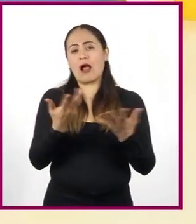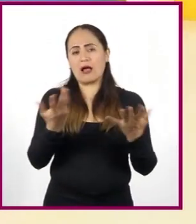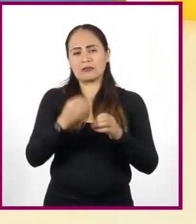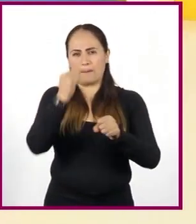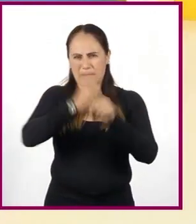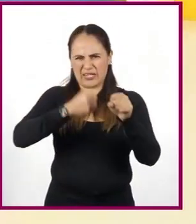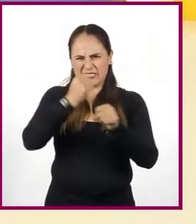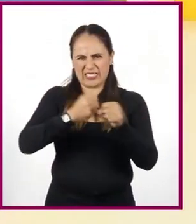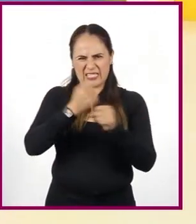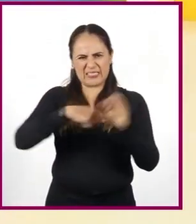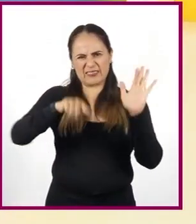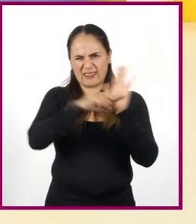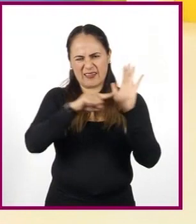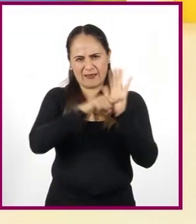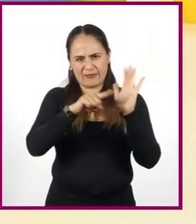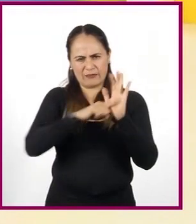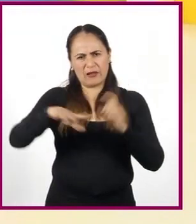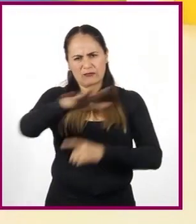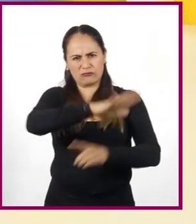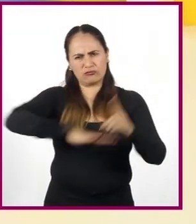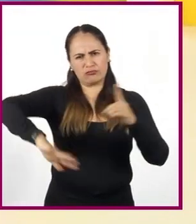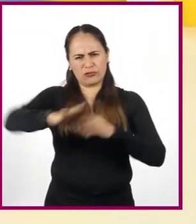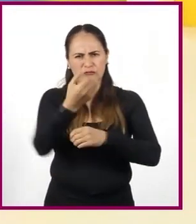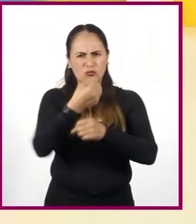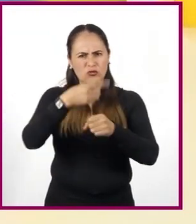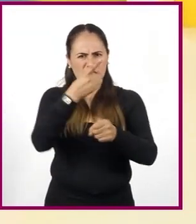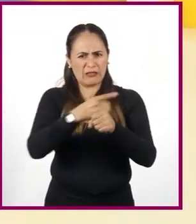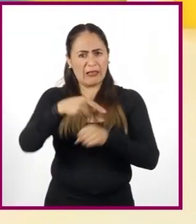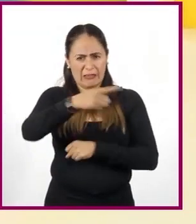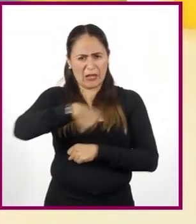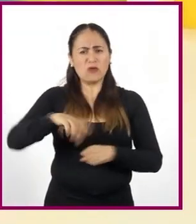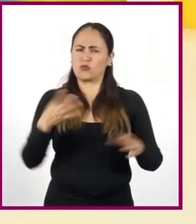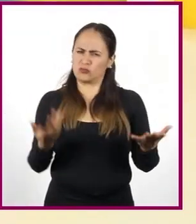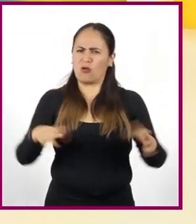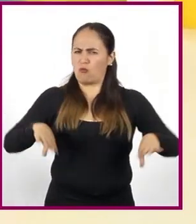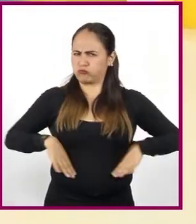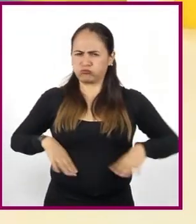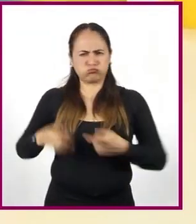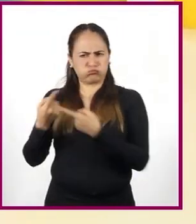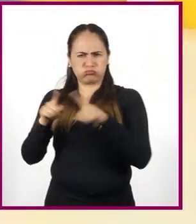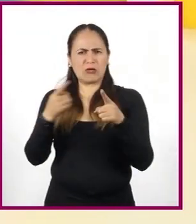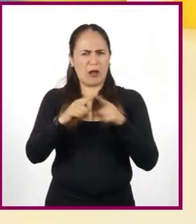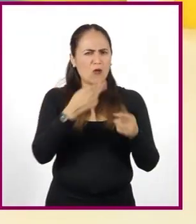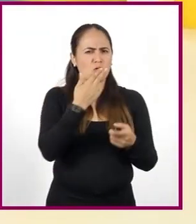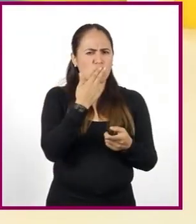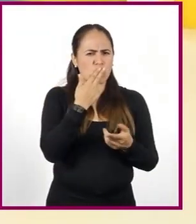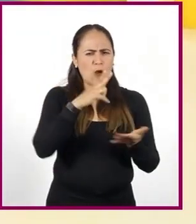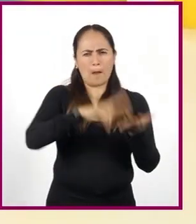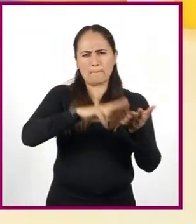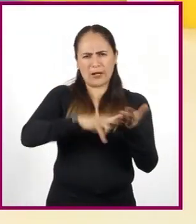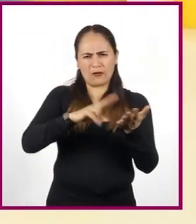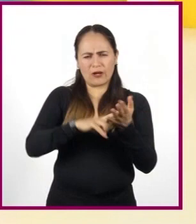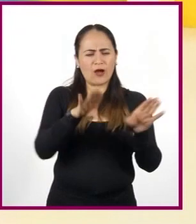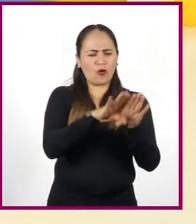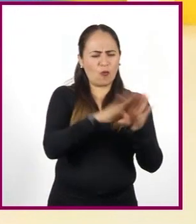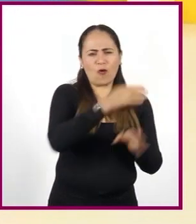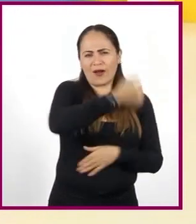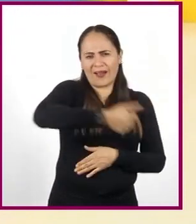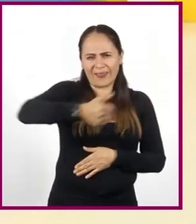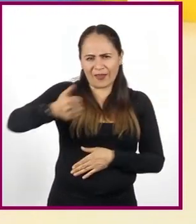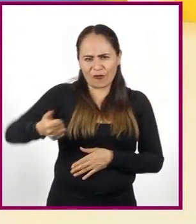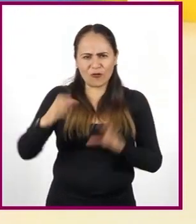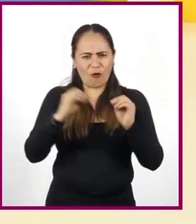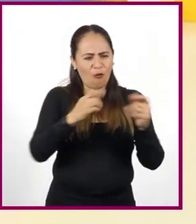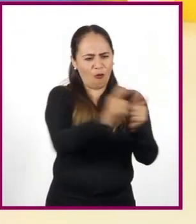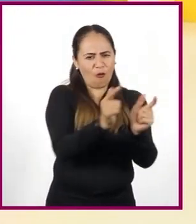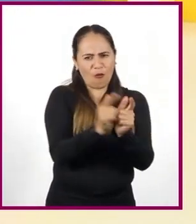se interponen en el contexto de una sociedad que valora su diversidad, mediante acciones individuales y colectivas, basadas en